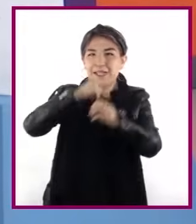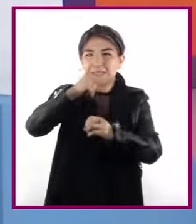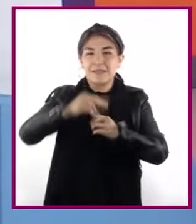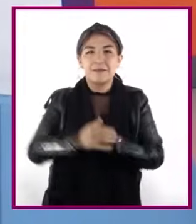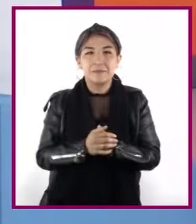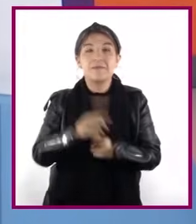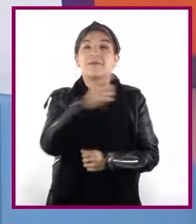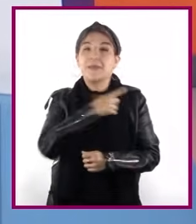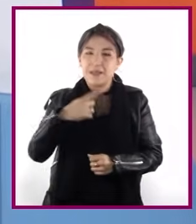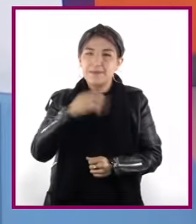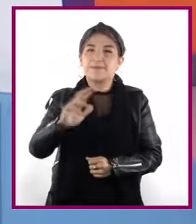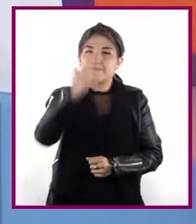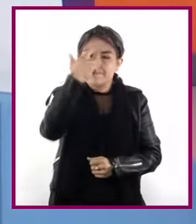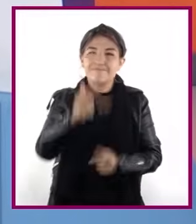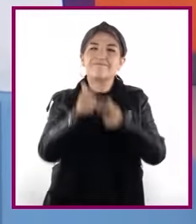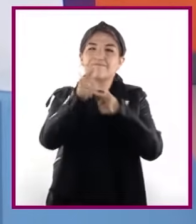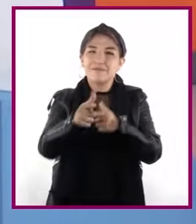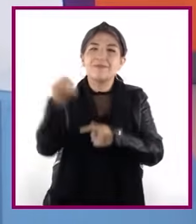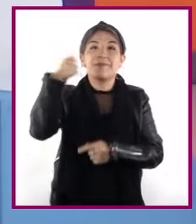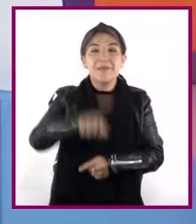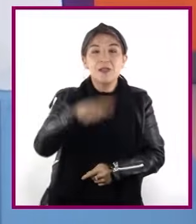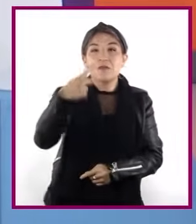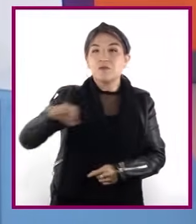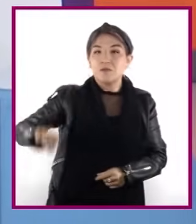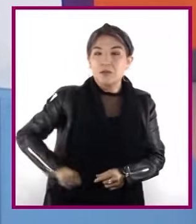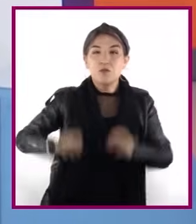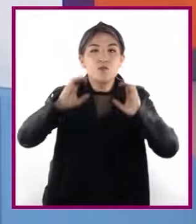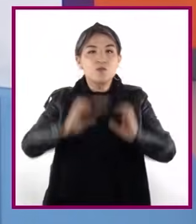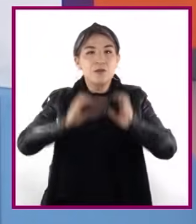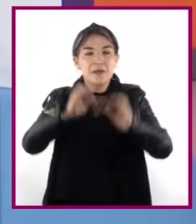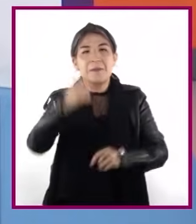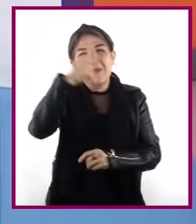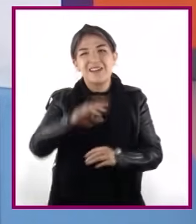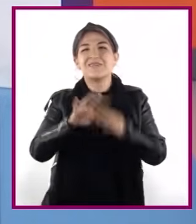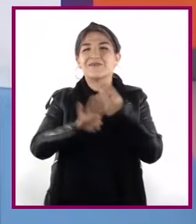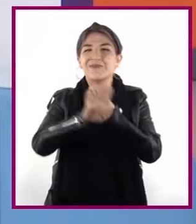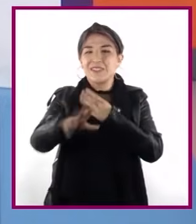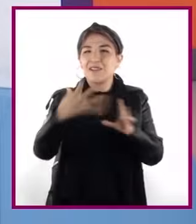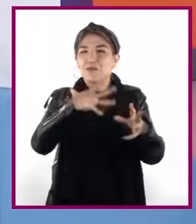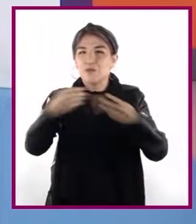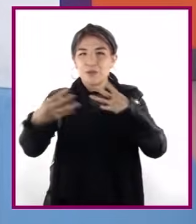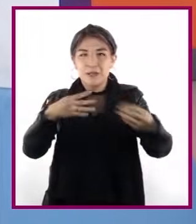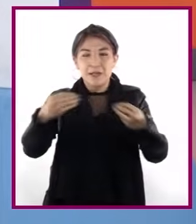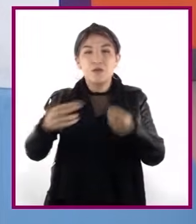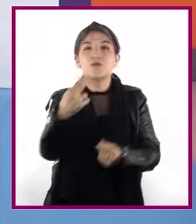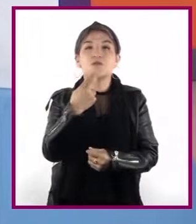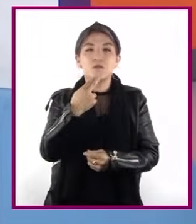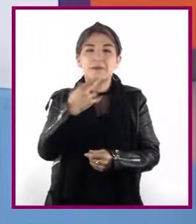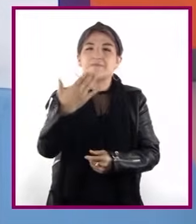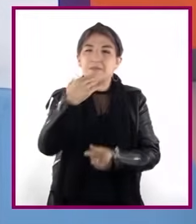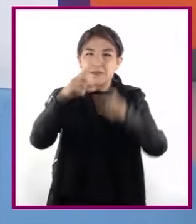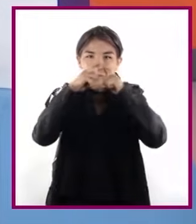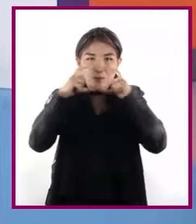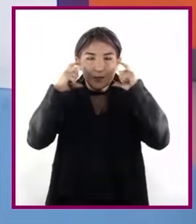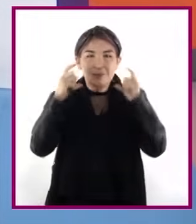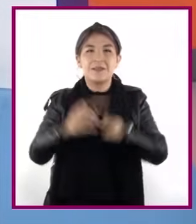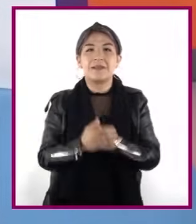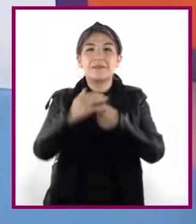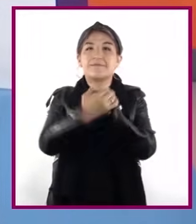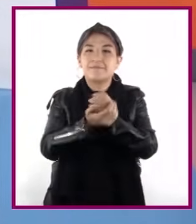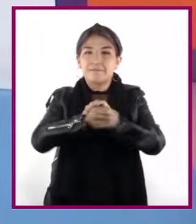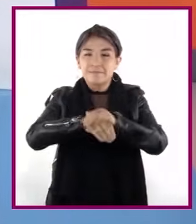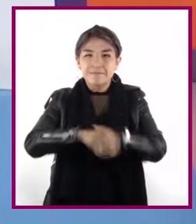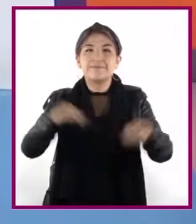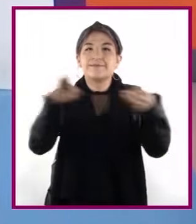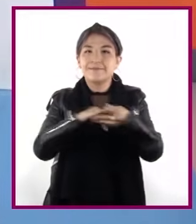muy importante seguir las recomendaciones sanitarias para evitar contagios, mediante el uso correcto del cubrebocas, el lavado